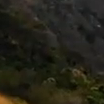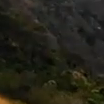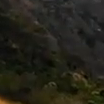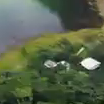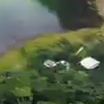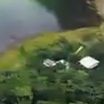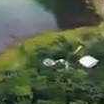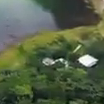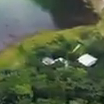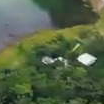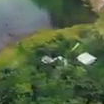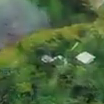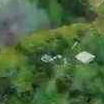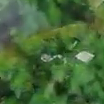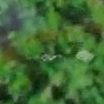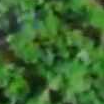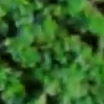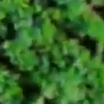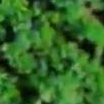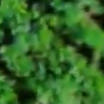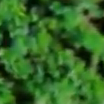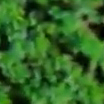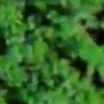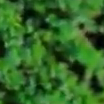Transmitió el Gobierno de El Salvador.